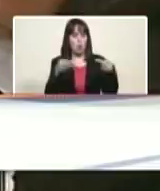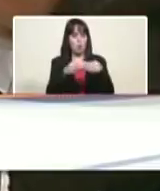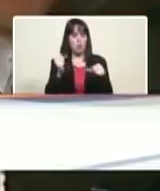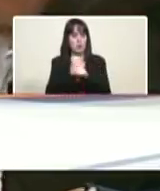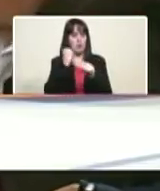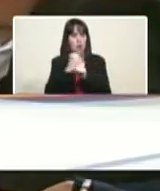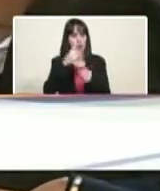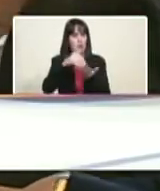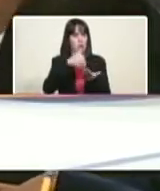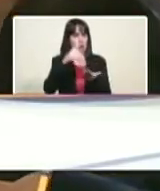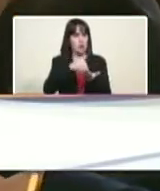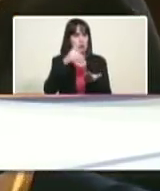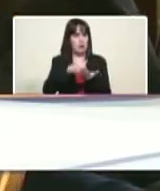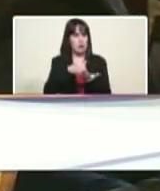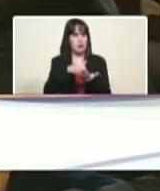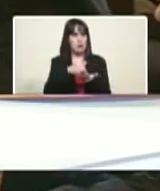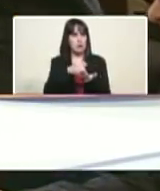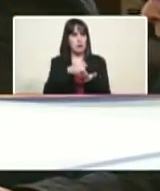revolucionario, clasista,